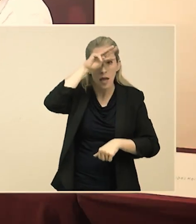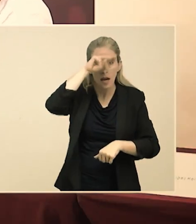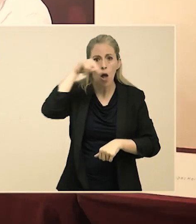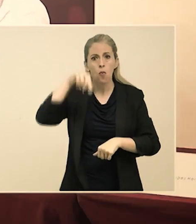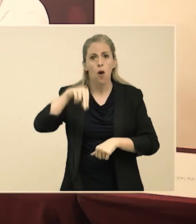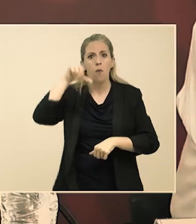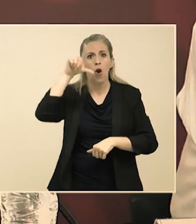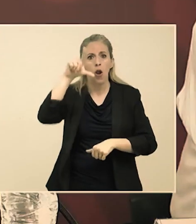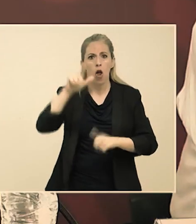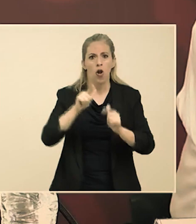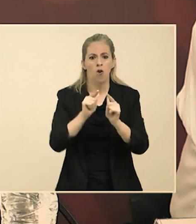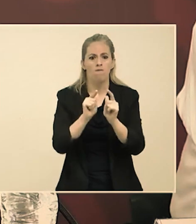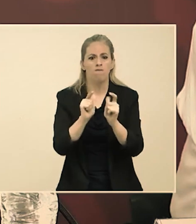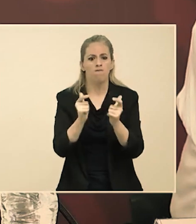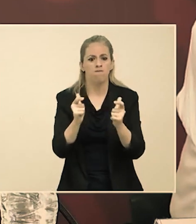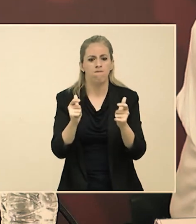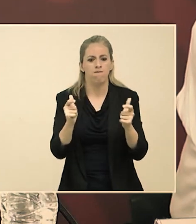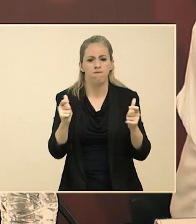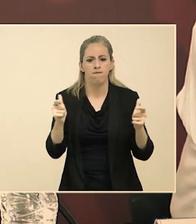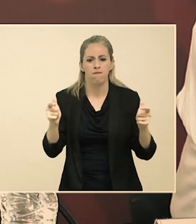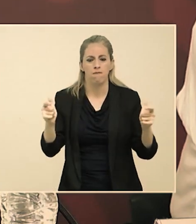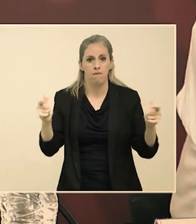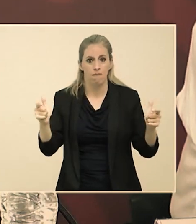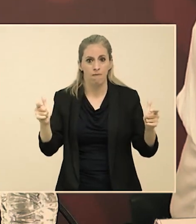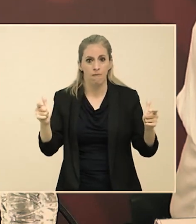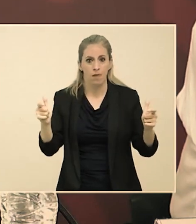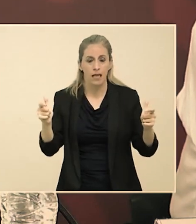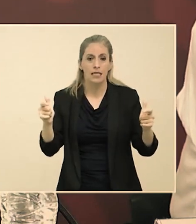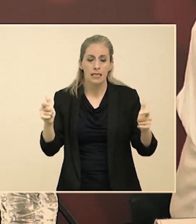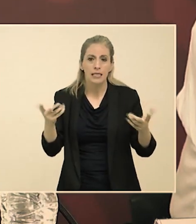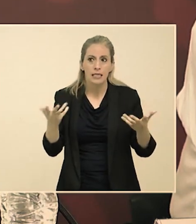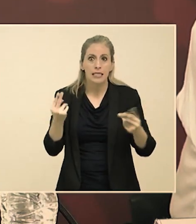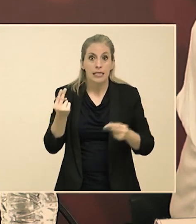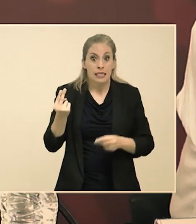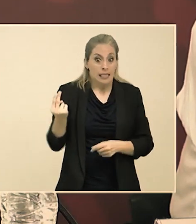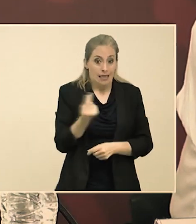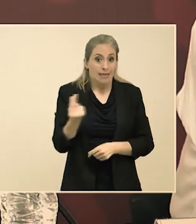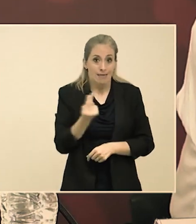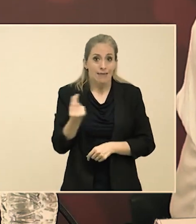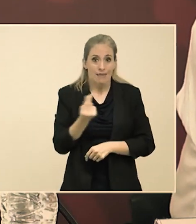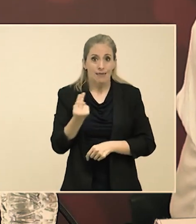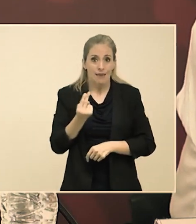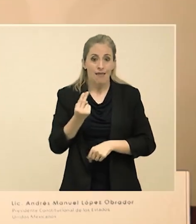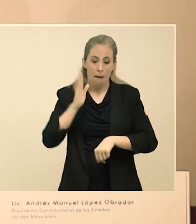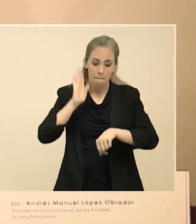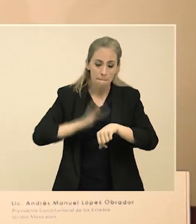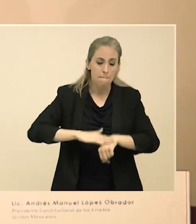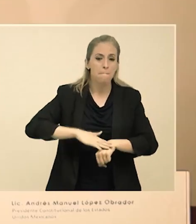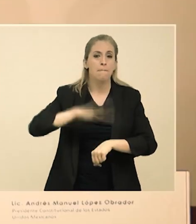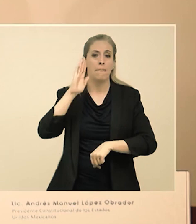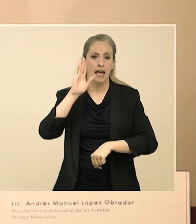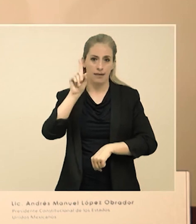que pues demanda de mucha agua,